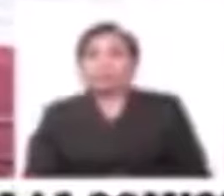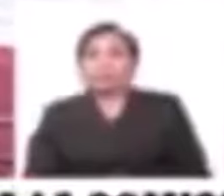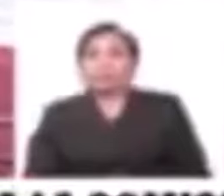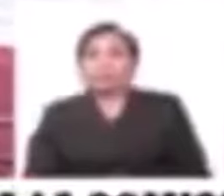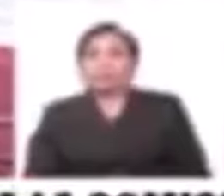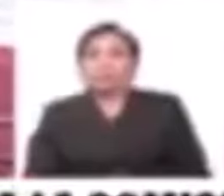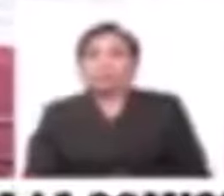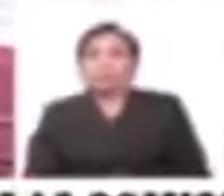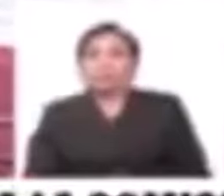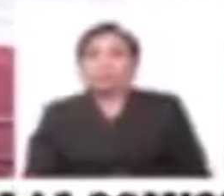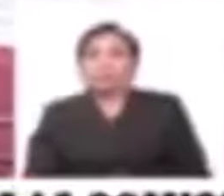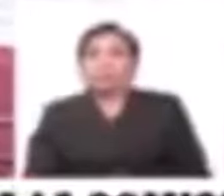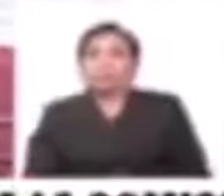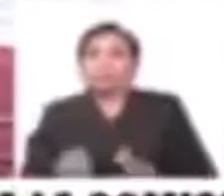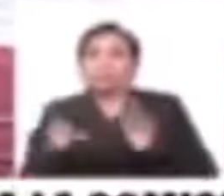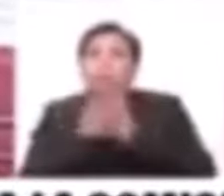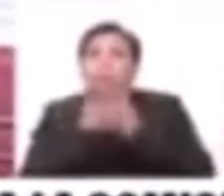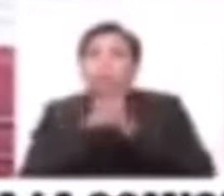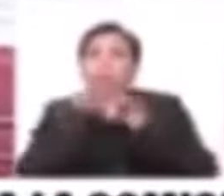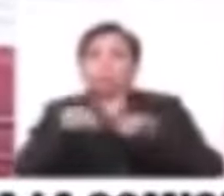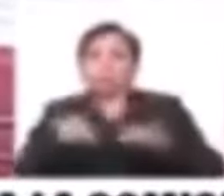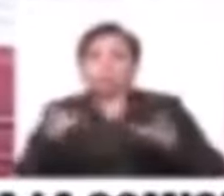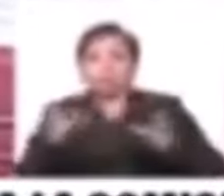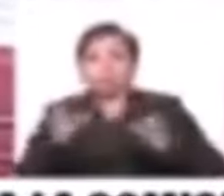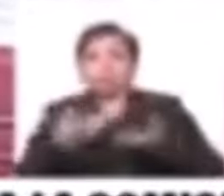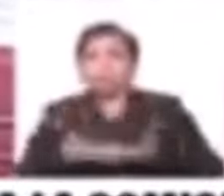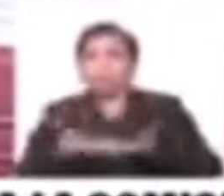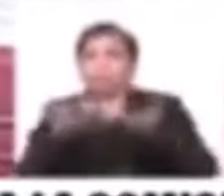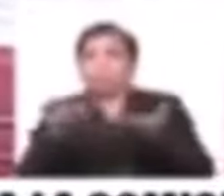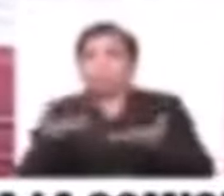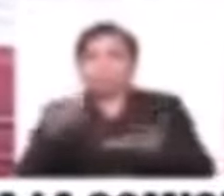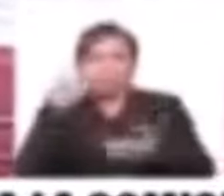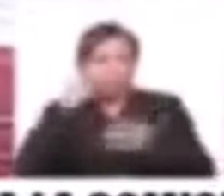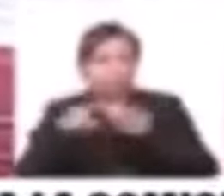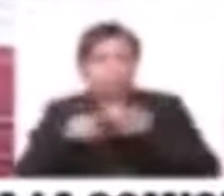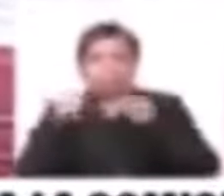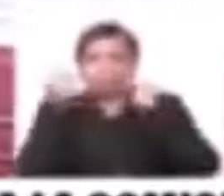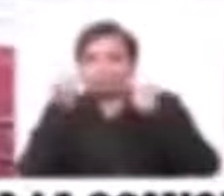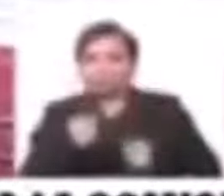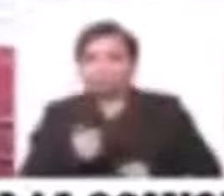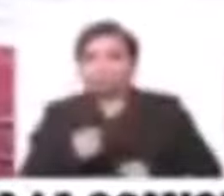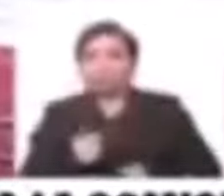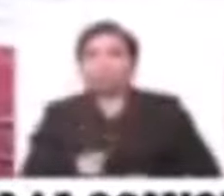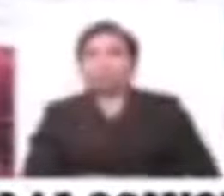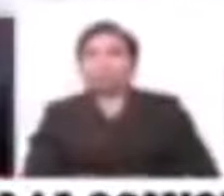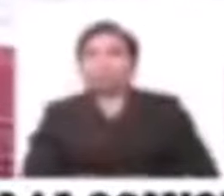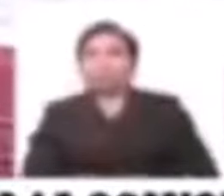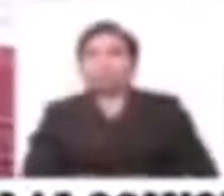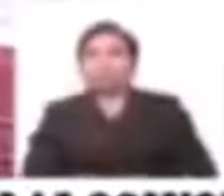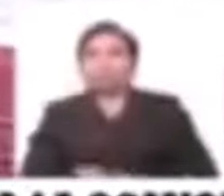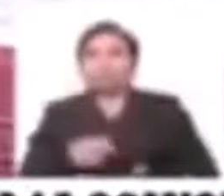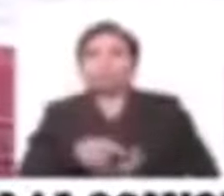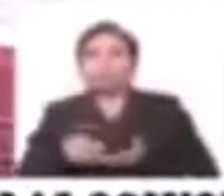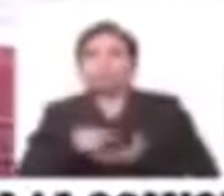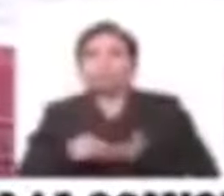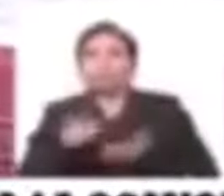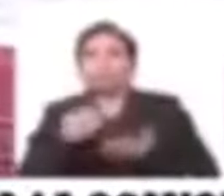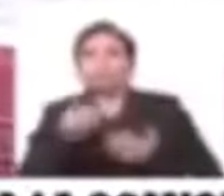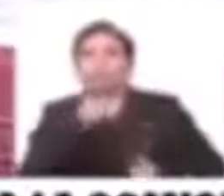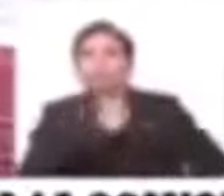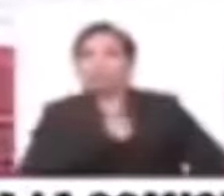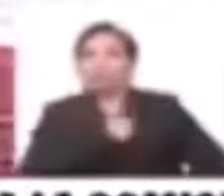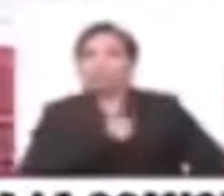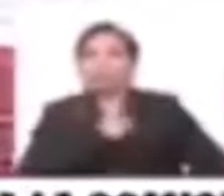Y hay una ley que se dio, este Congreso la dio, para darle una estabilidad al alto mando de la policía y de las